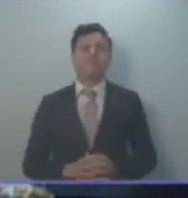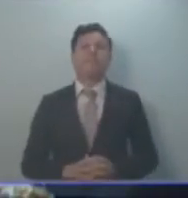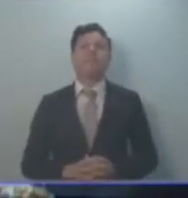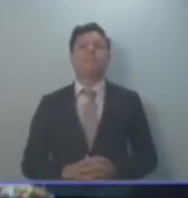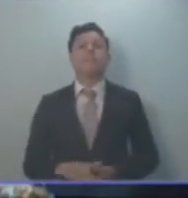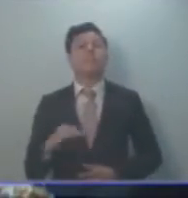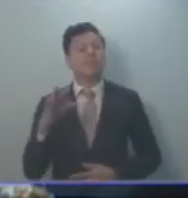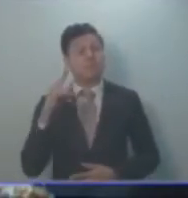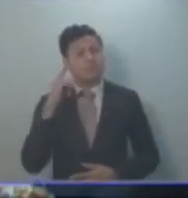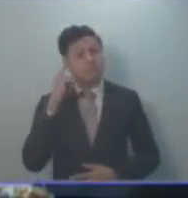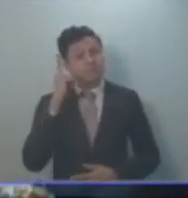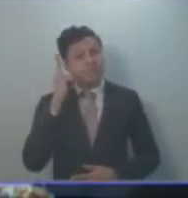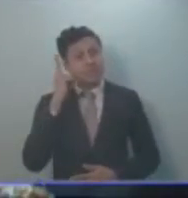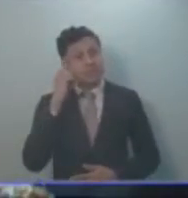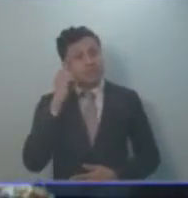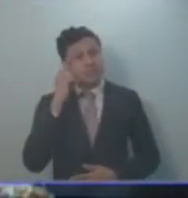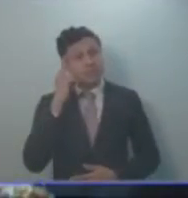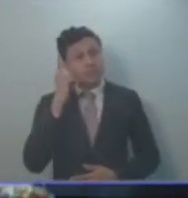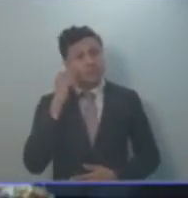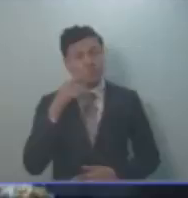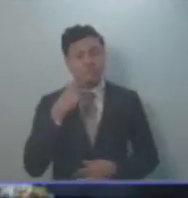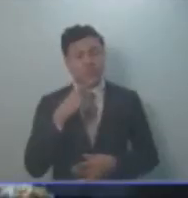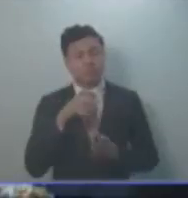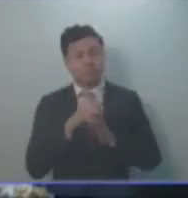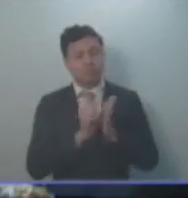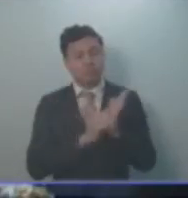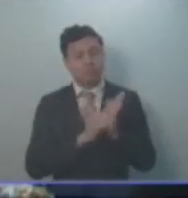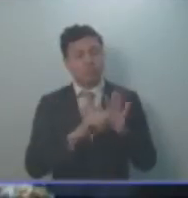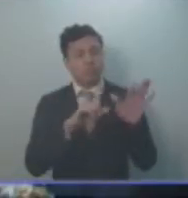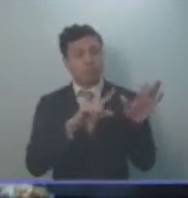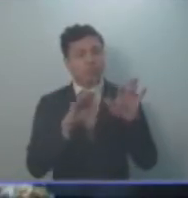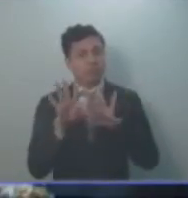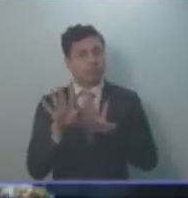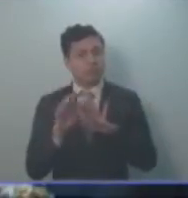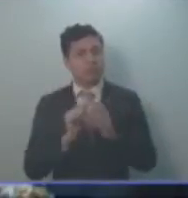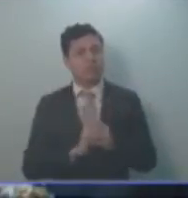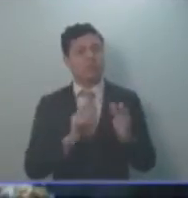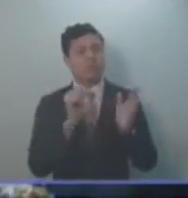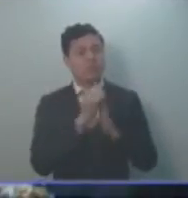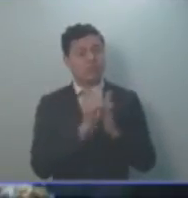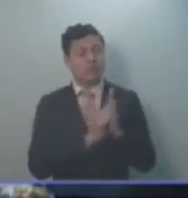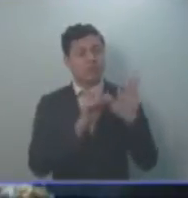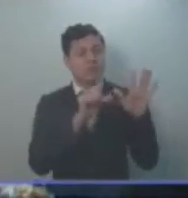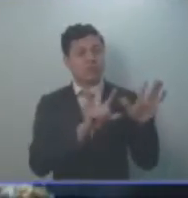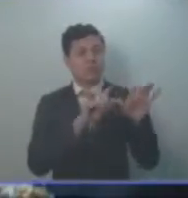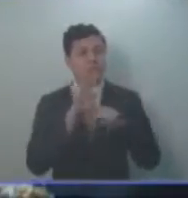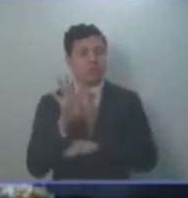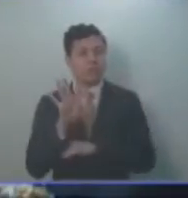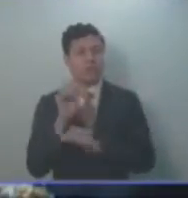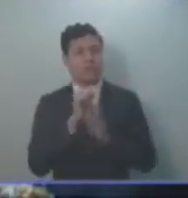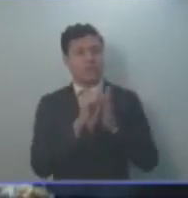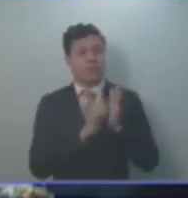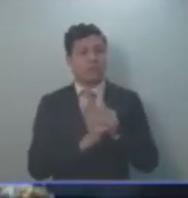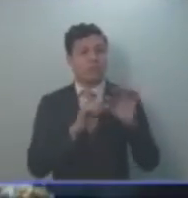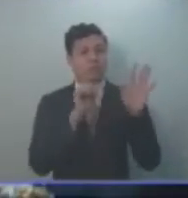tomando en consideración lo dispuesto en los artículos 64 y 82 de la Ley General de Prevención de Riesgos en